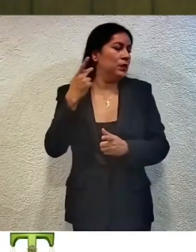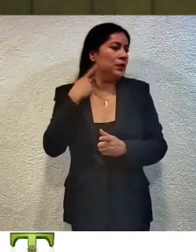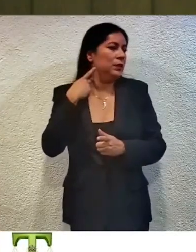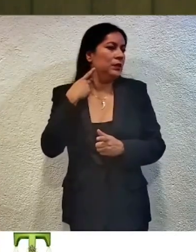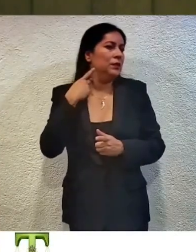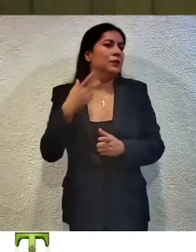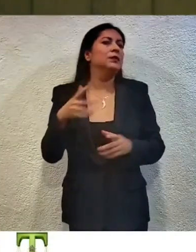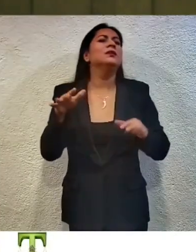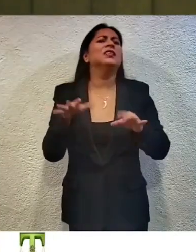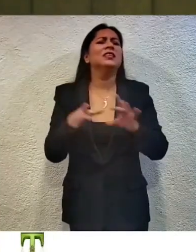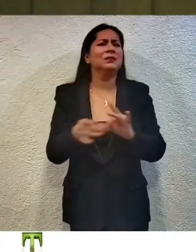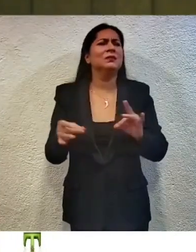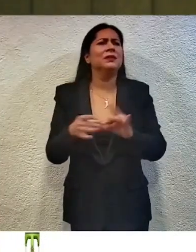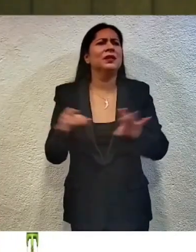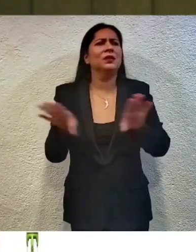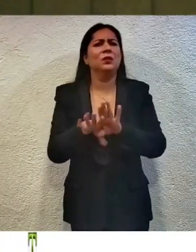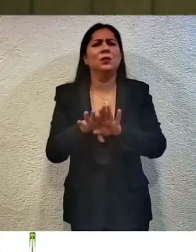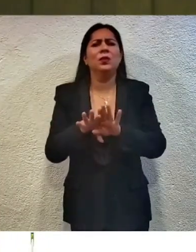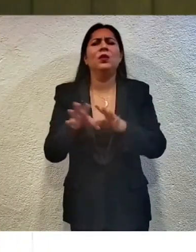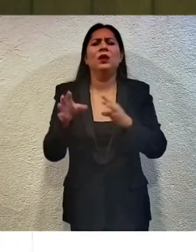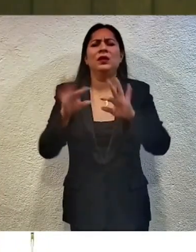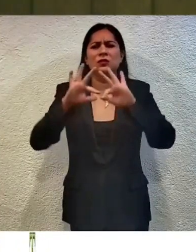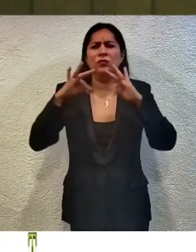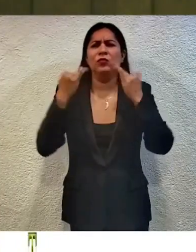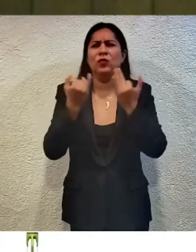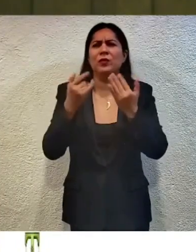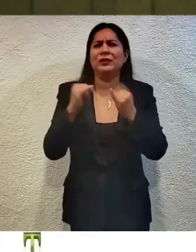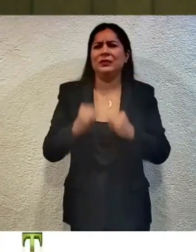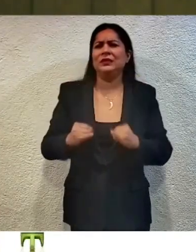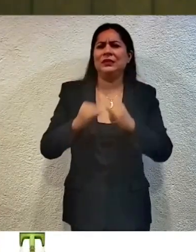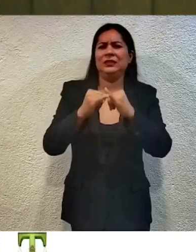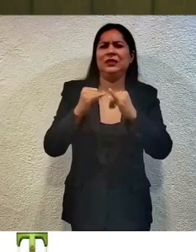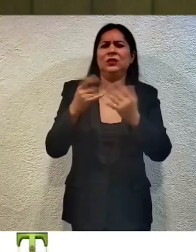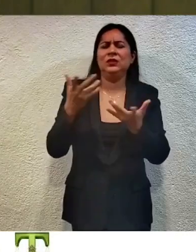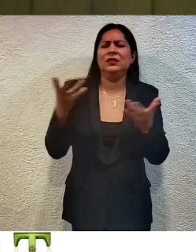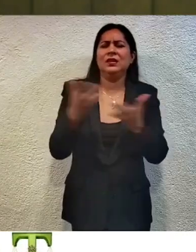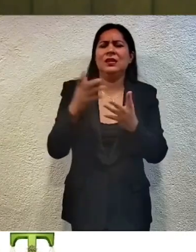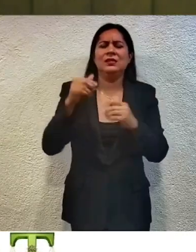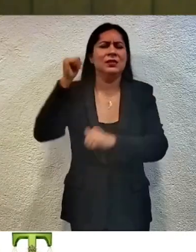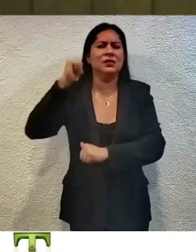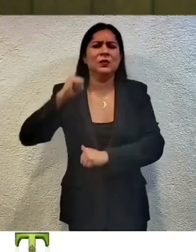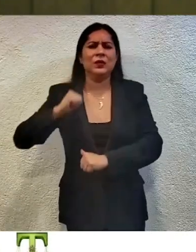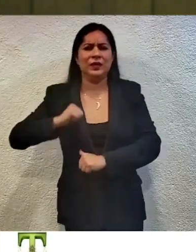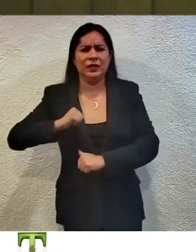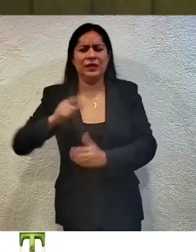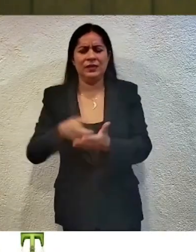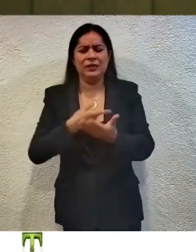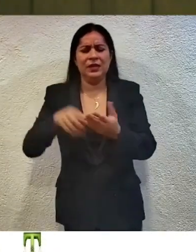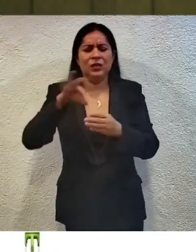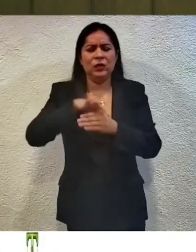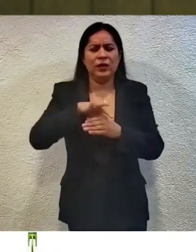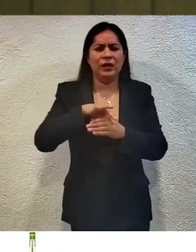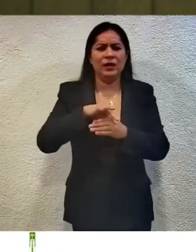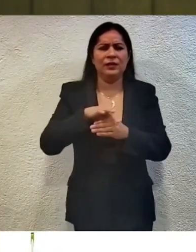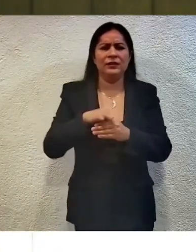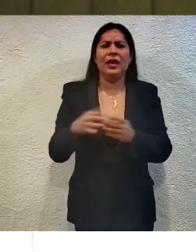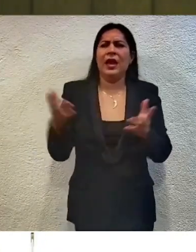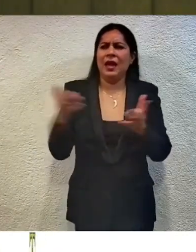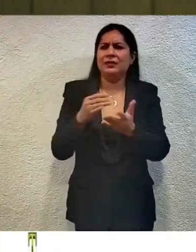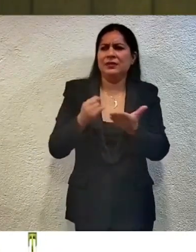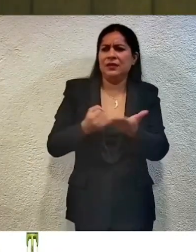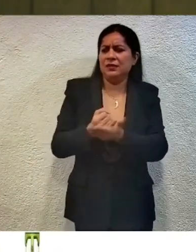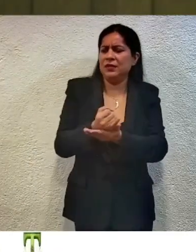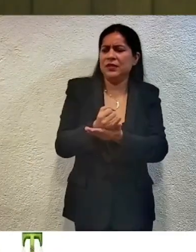se refiere a aquella situación institucional que permite a las autoridades electorales emitir